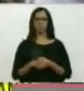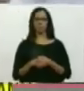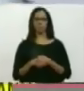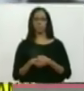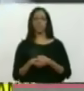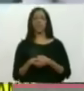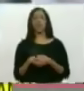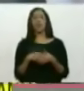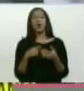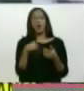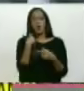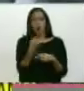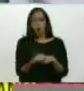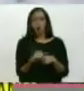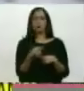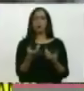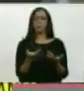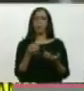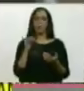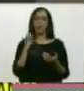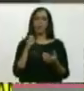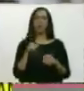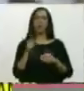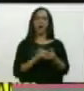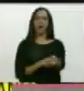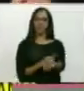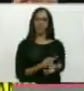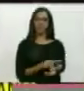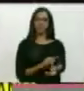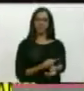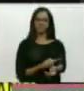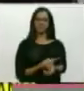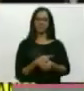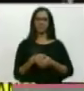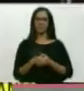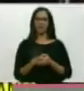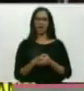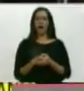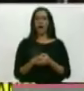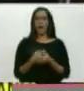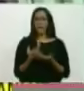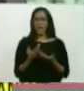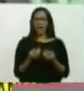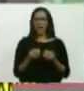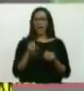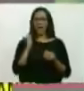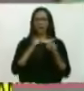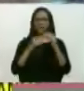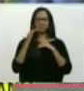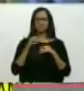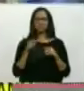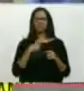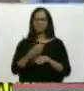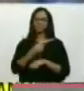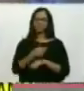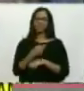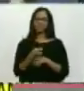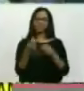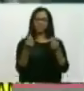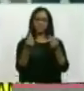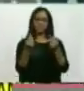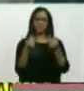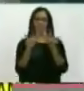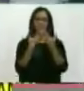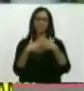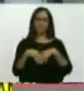presuntos implicados por Merlano serían los hermanos Julio y Roberto Gerlain. Para la Corte, Julio era quien financiaba económicamente la